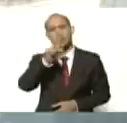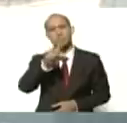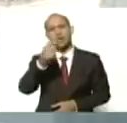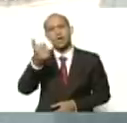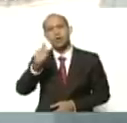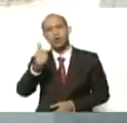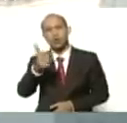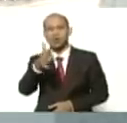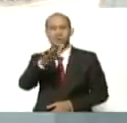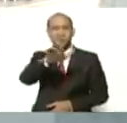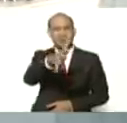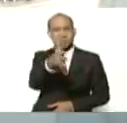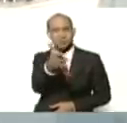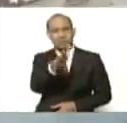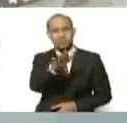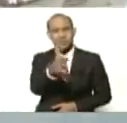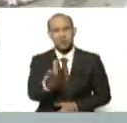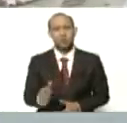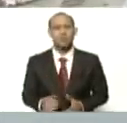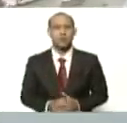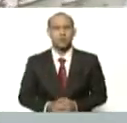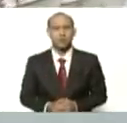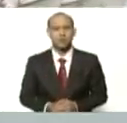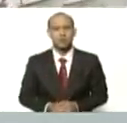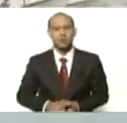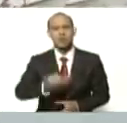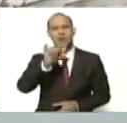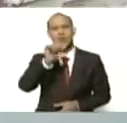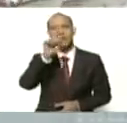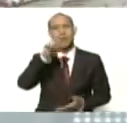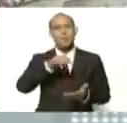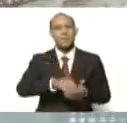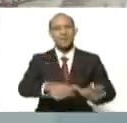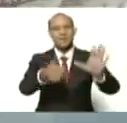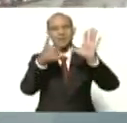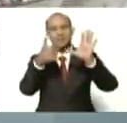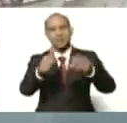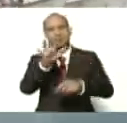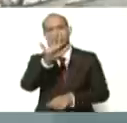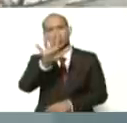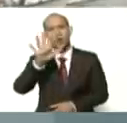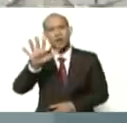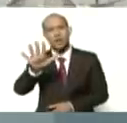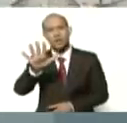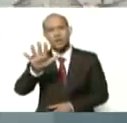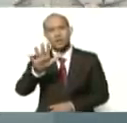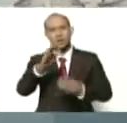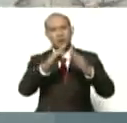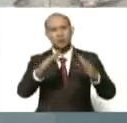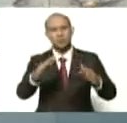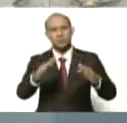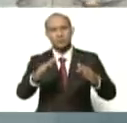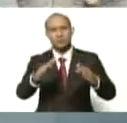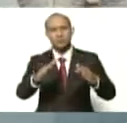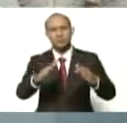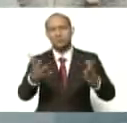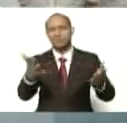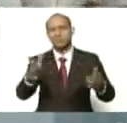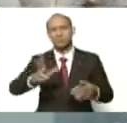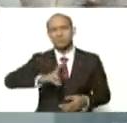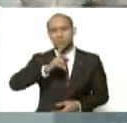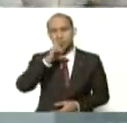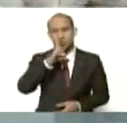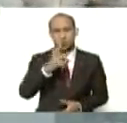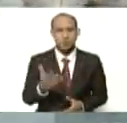en condición regular dicen aquí y 1655 requeridas en condición mala